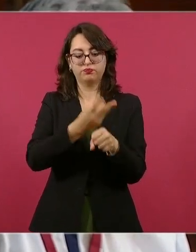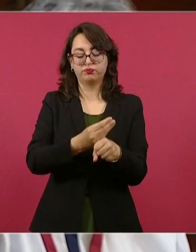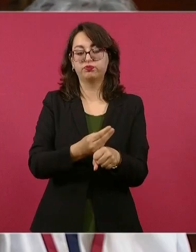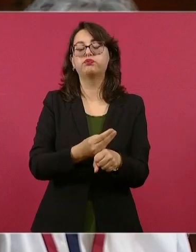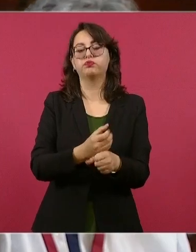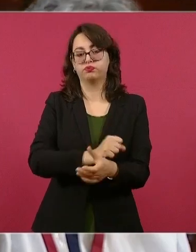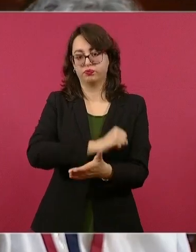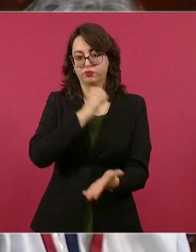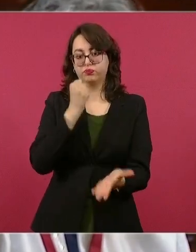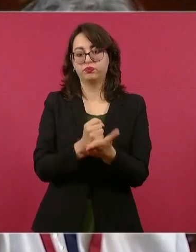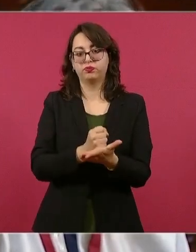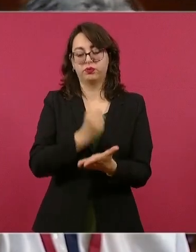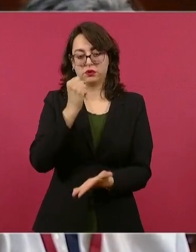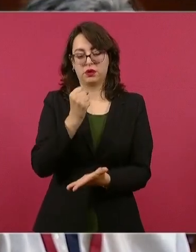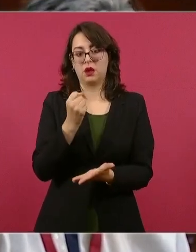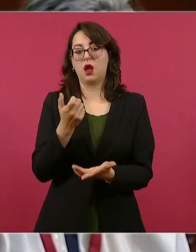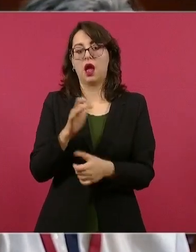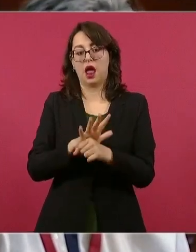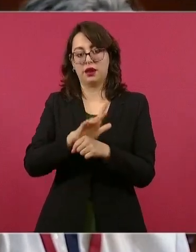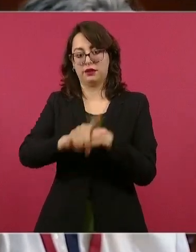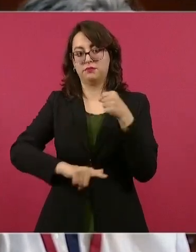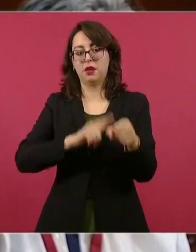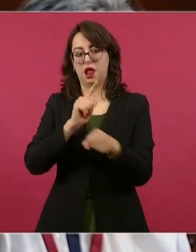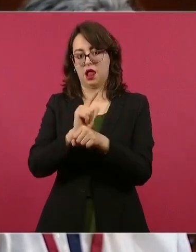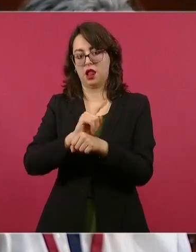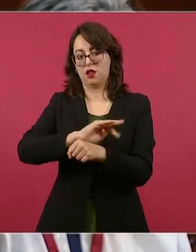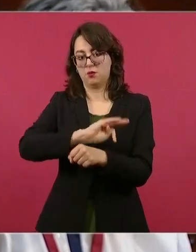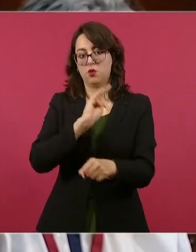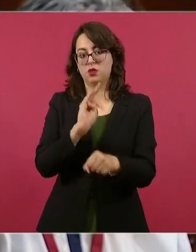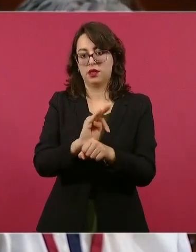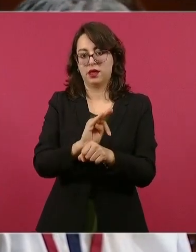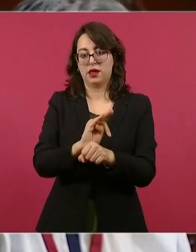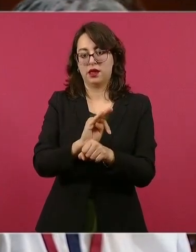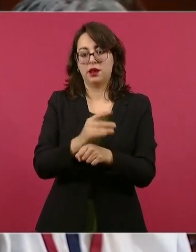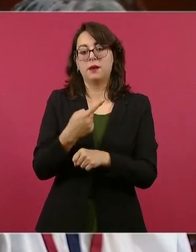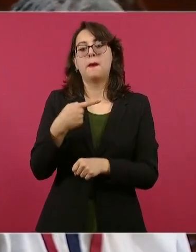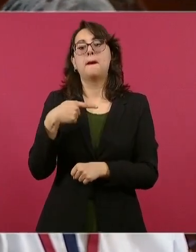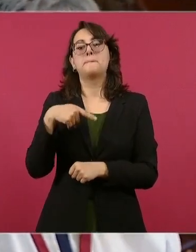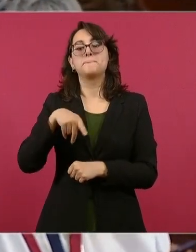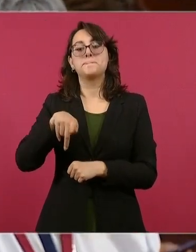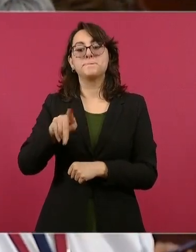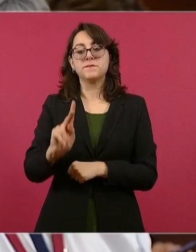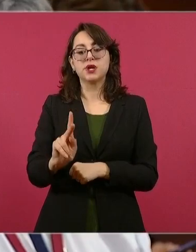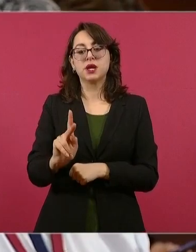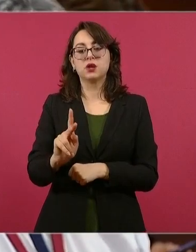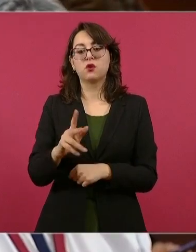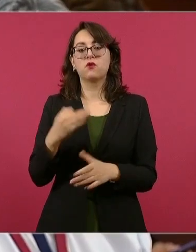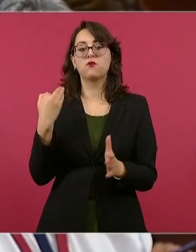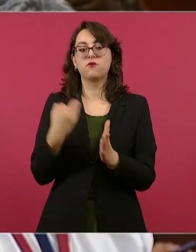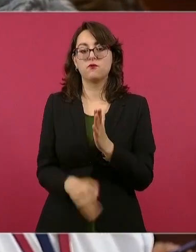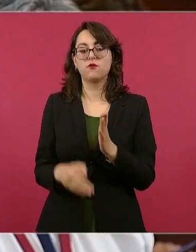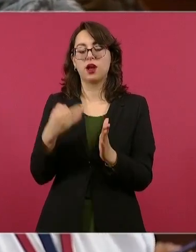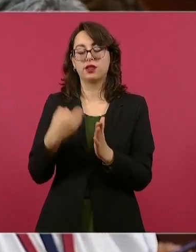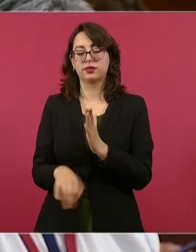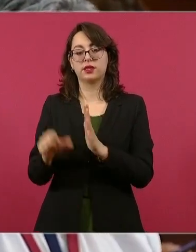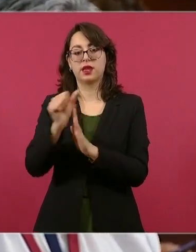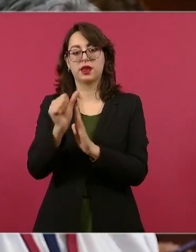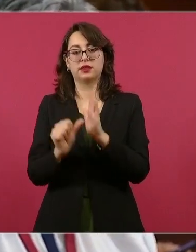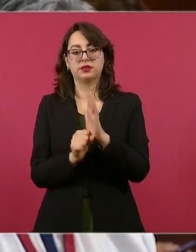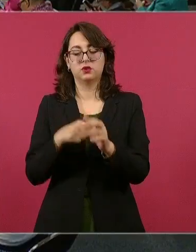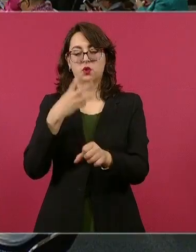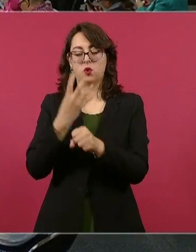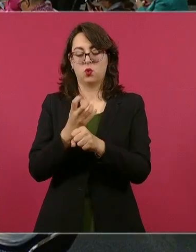para legislar en materia de protección animal. Sin embargo, queda pendiente la reforma al artículo